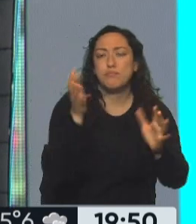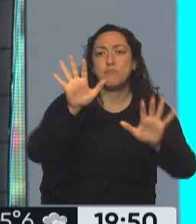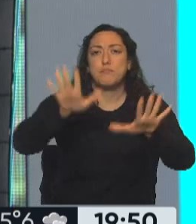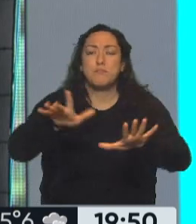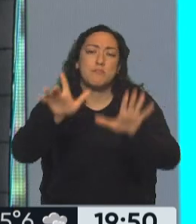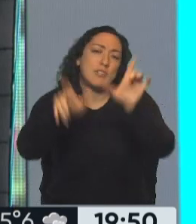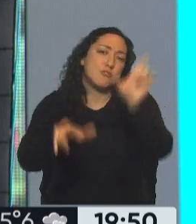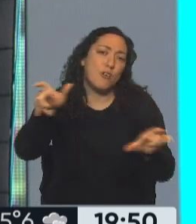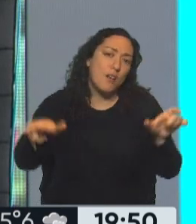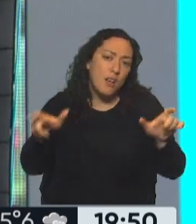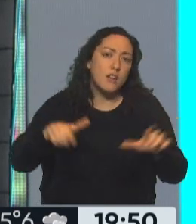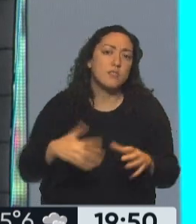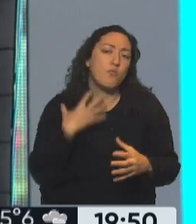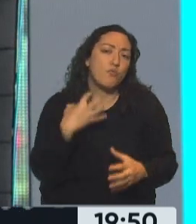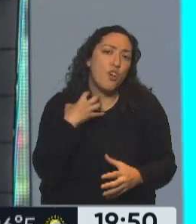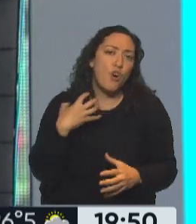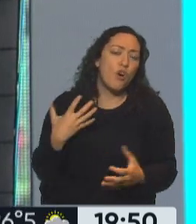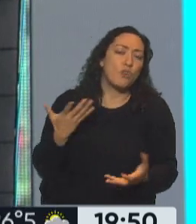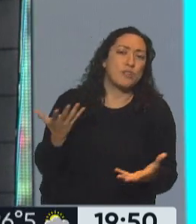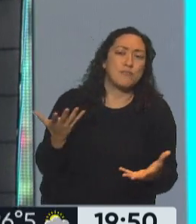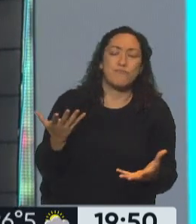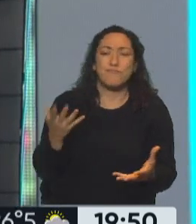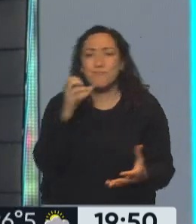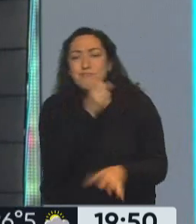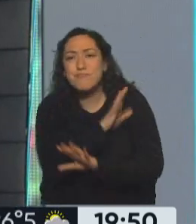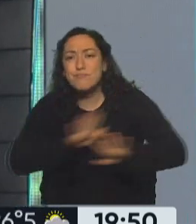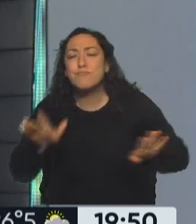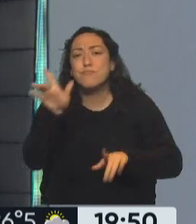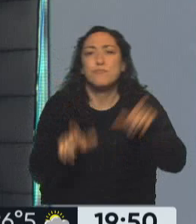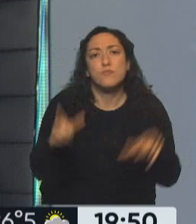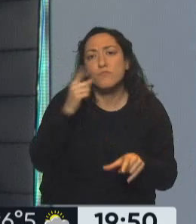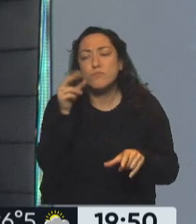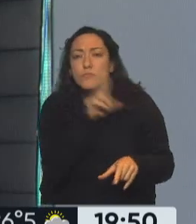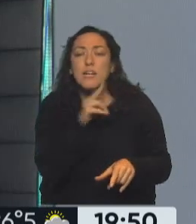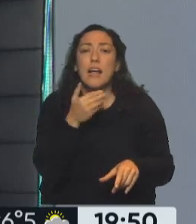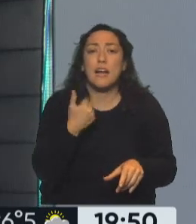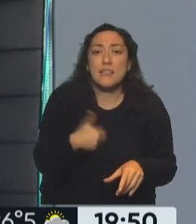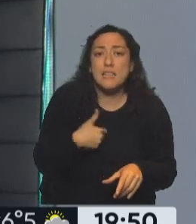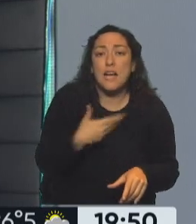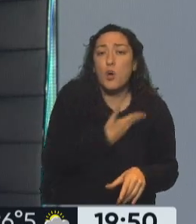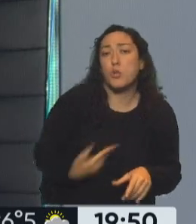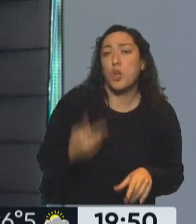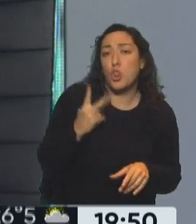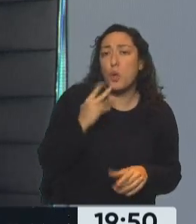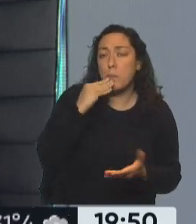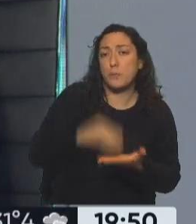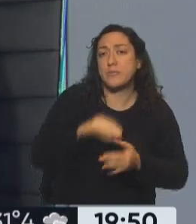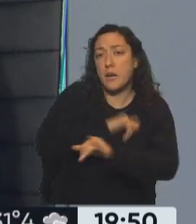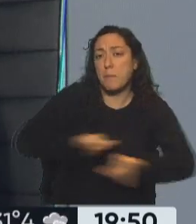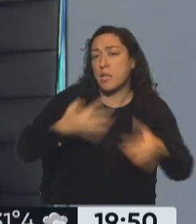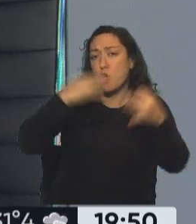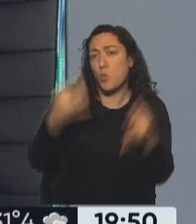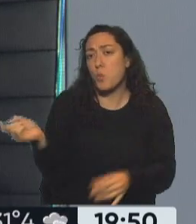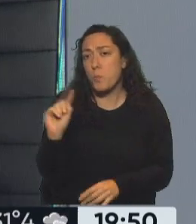parece que es una expresión de la bronca e indignación que tienen los argentinos y las argentinas de dos gobiernos que no cumplen con las promesas de campaña y que no cumplen